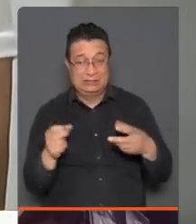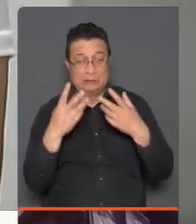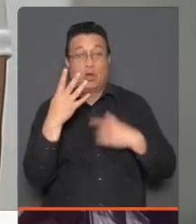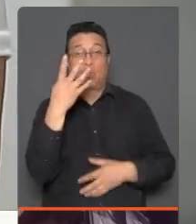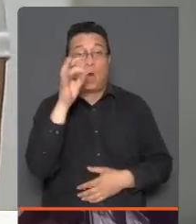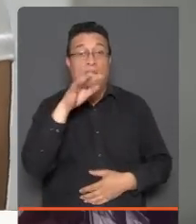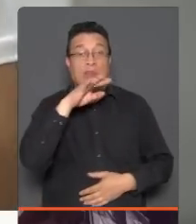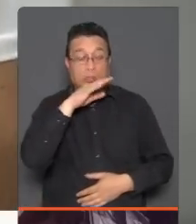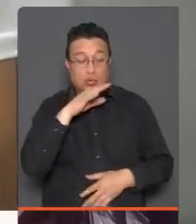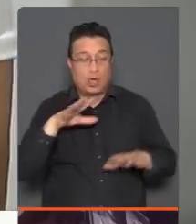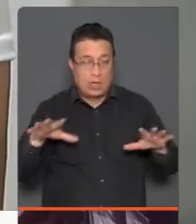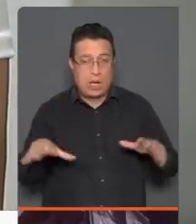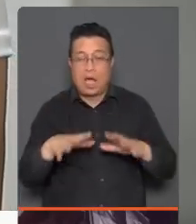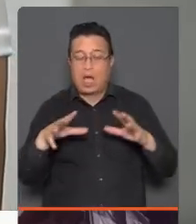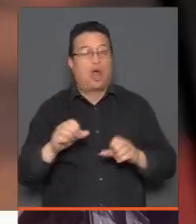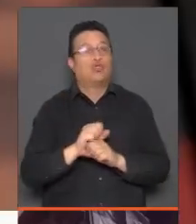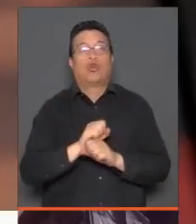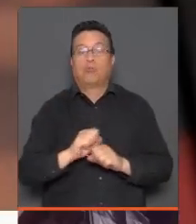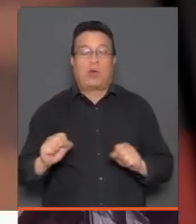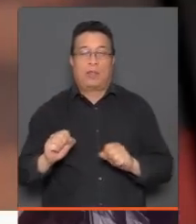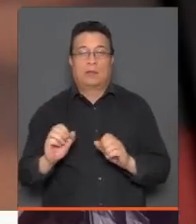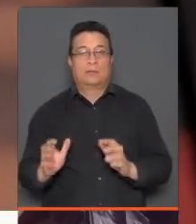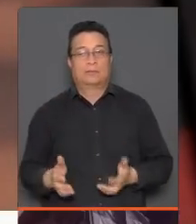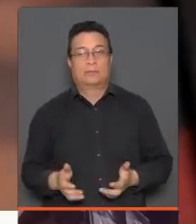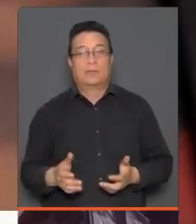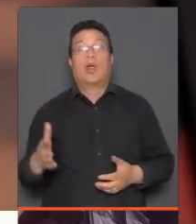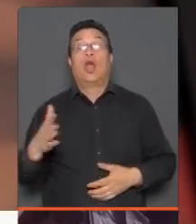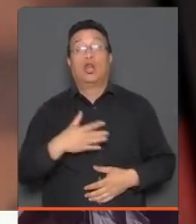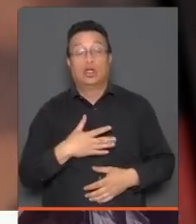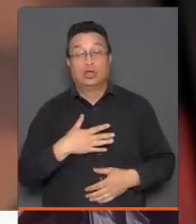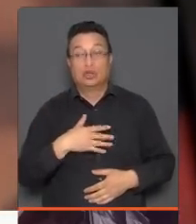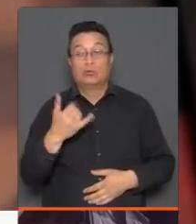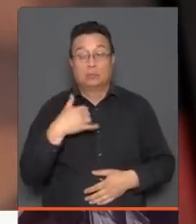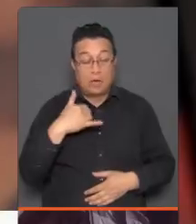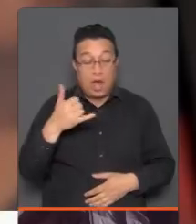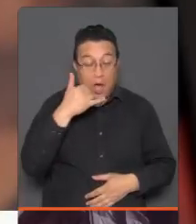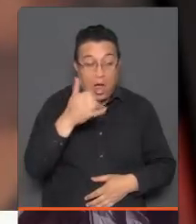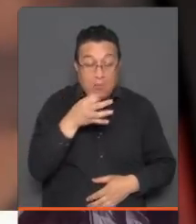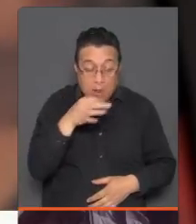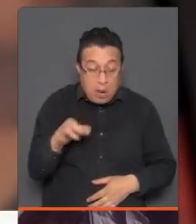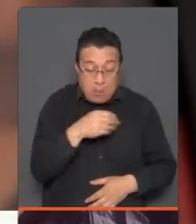minutos y no pudieron. Yo le trataba de hablar al oído,